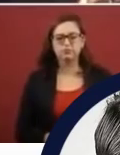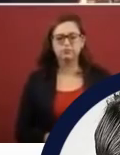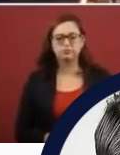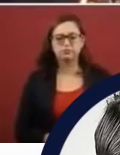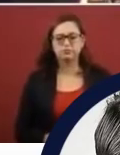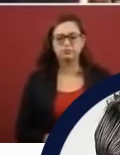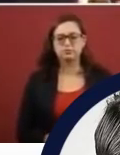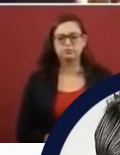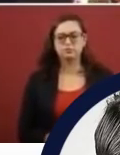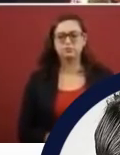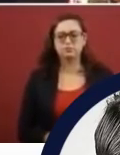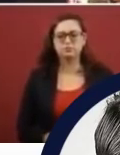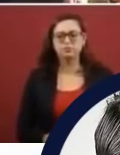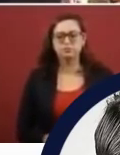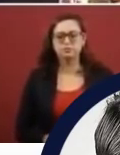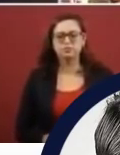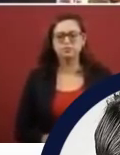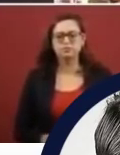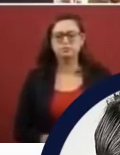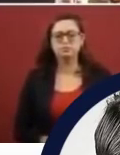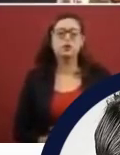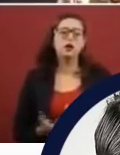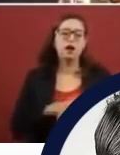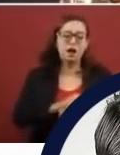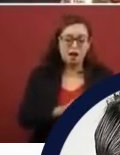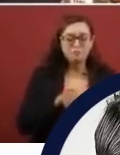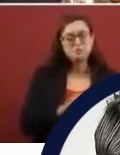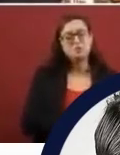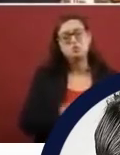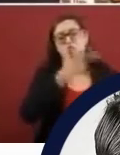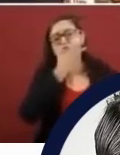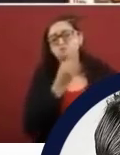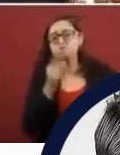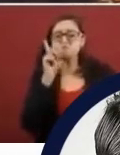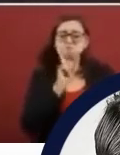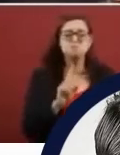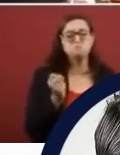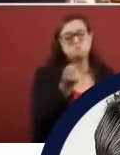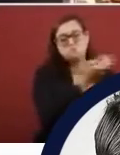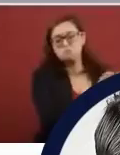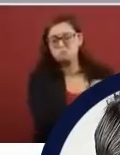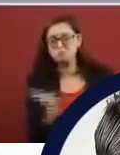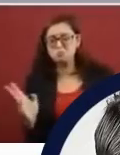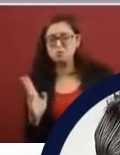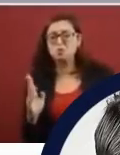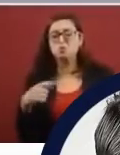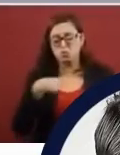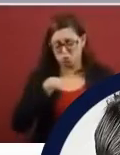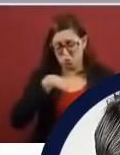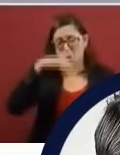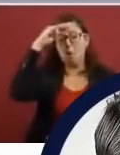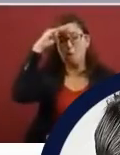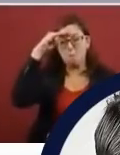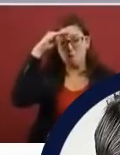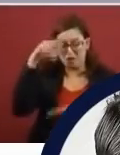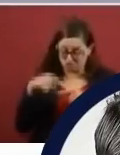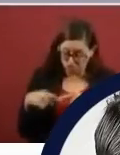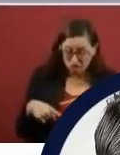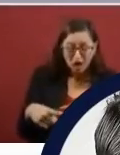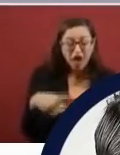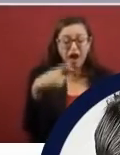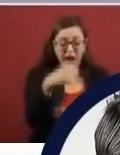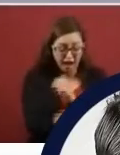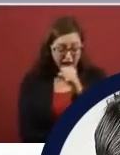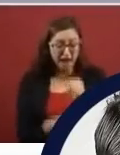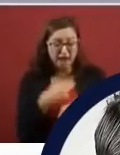académico, lo que tú quieras y mandas. Entonces se pierde la posibilidad de tener un debate nutrido, sano, como